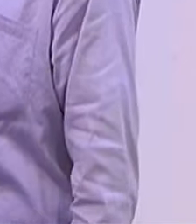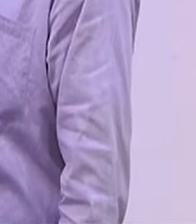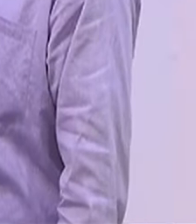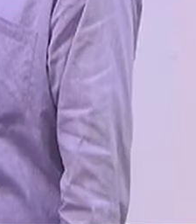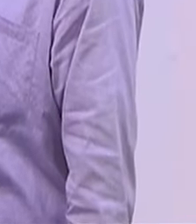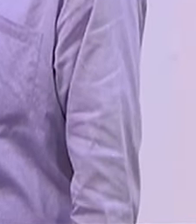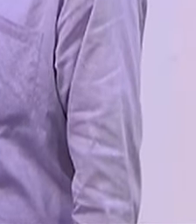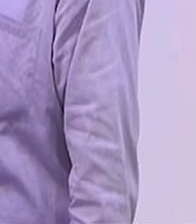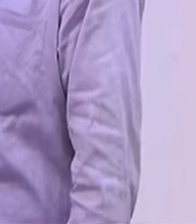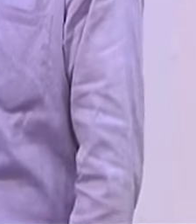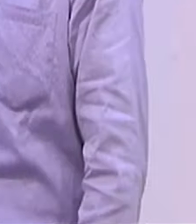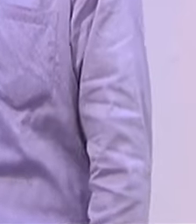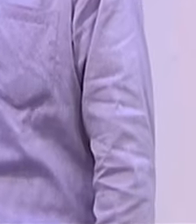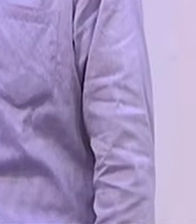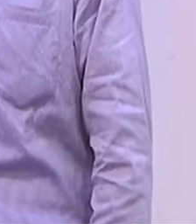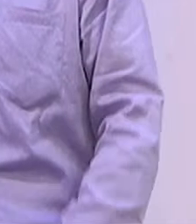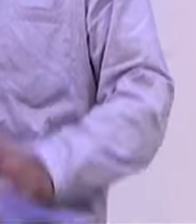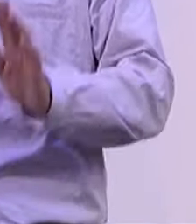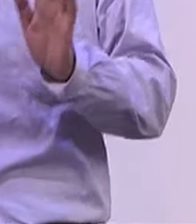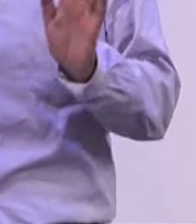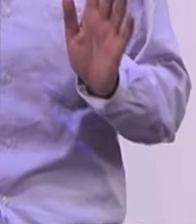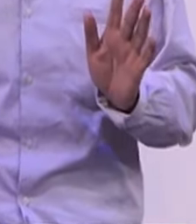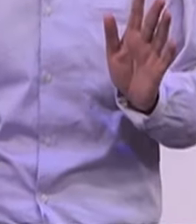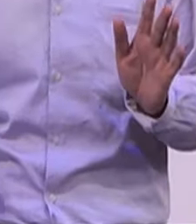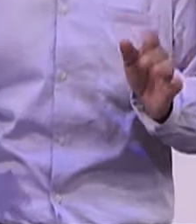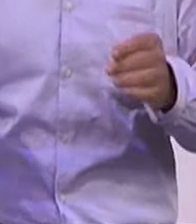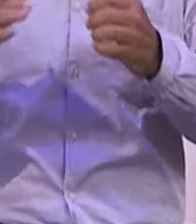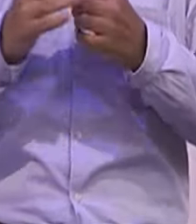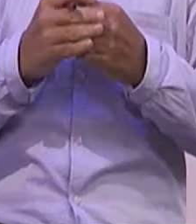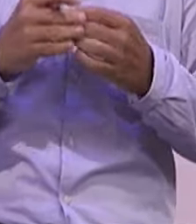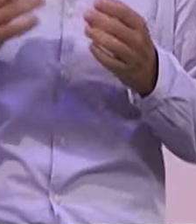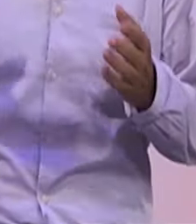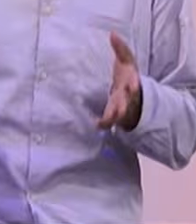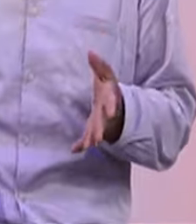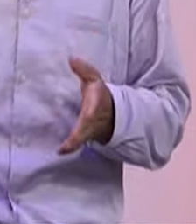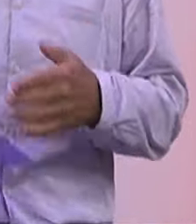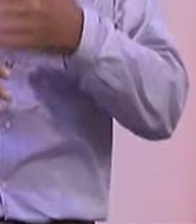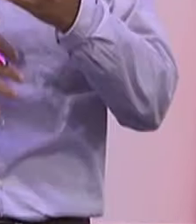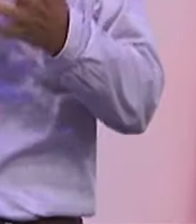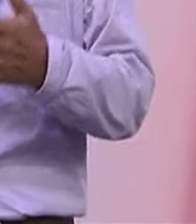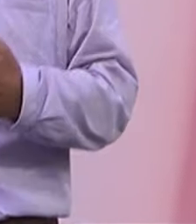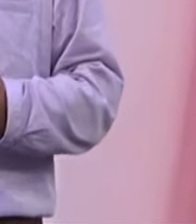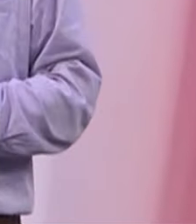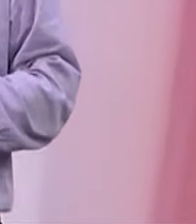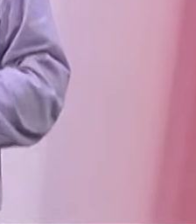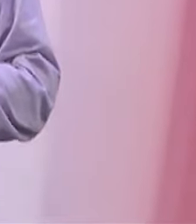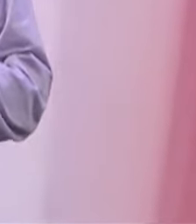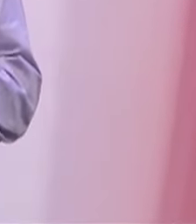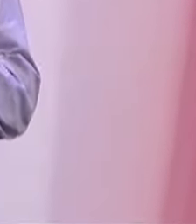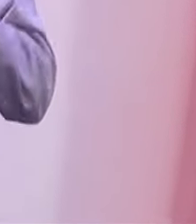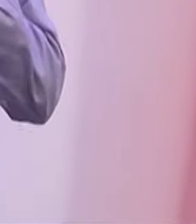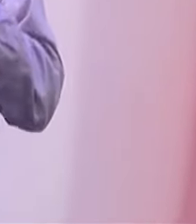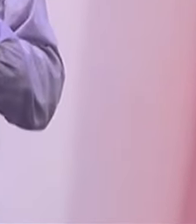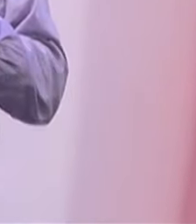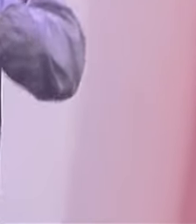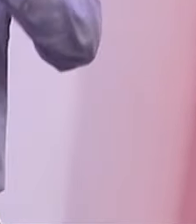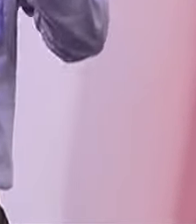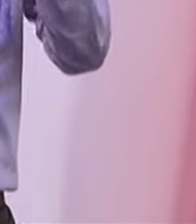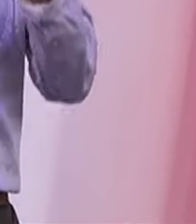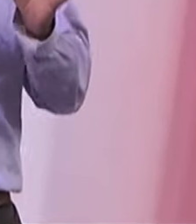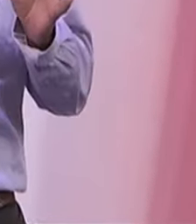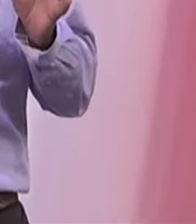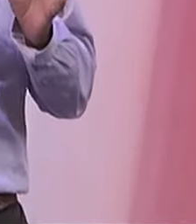not o were not. Simple y llanamente. Es una forma sencilla. Recuerden que tienen otras connotaciones, pero quiero